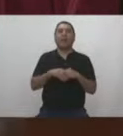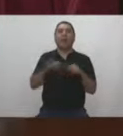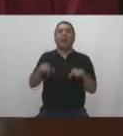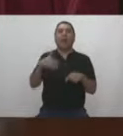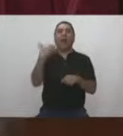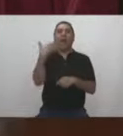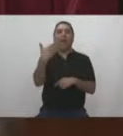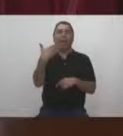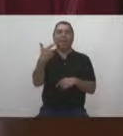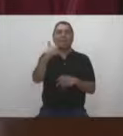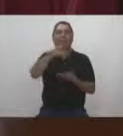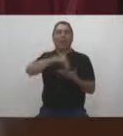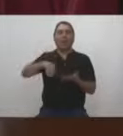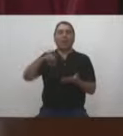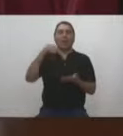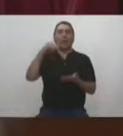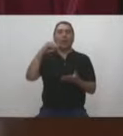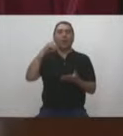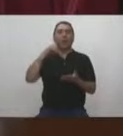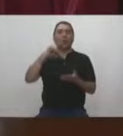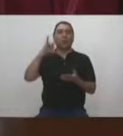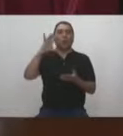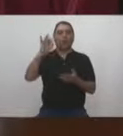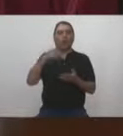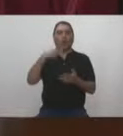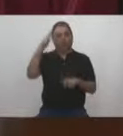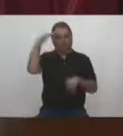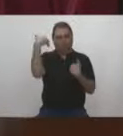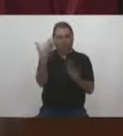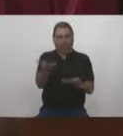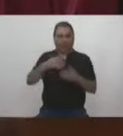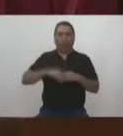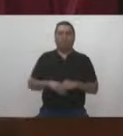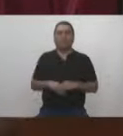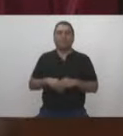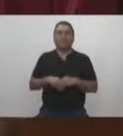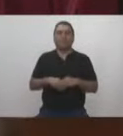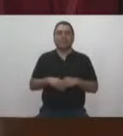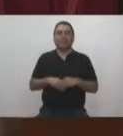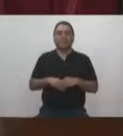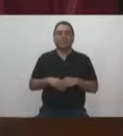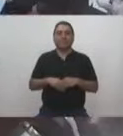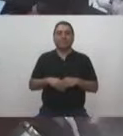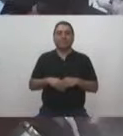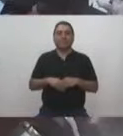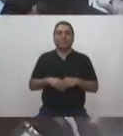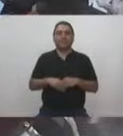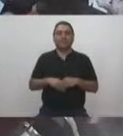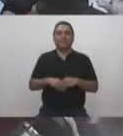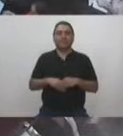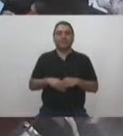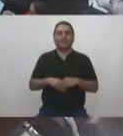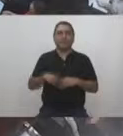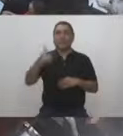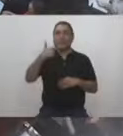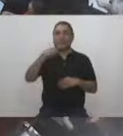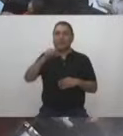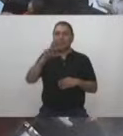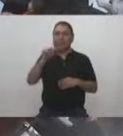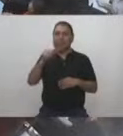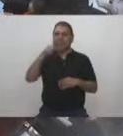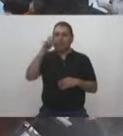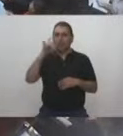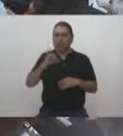votaron, ¿no? Por eso genera tanto malestar. Mira, no escuché la parte,